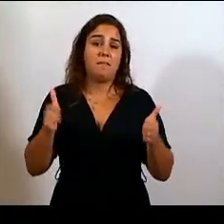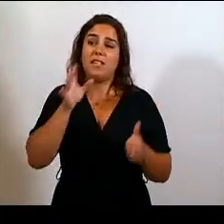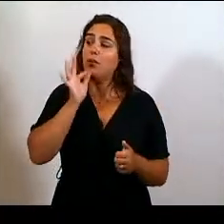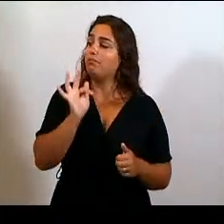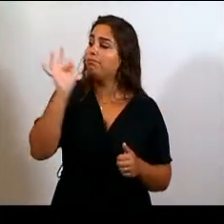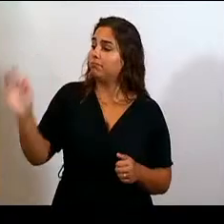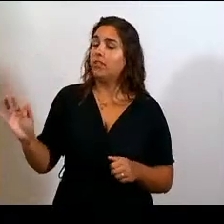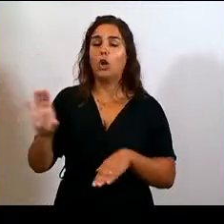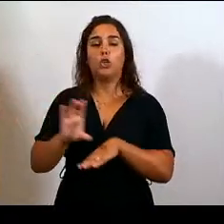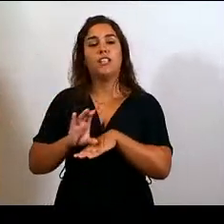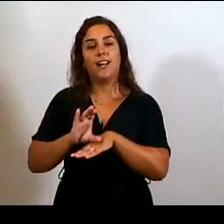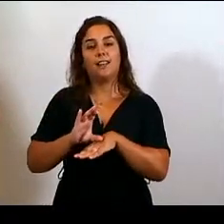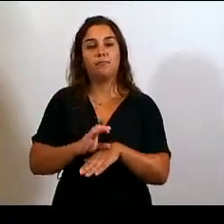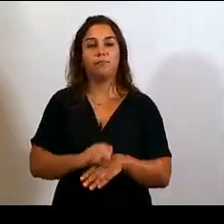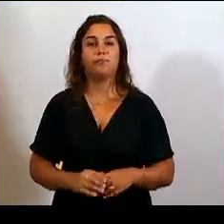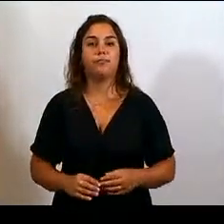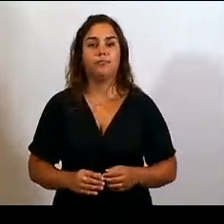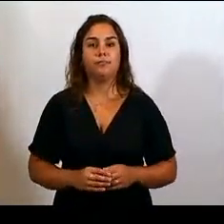la consejera.